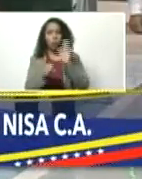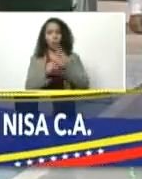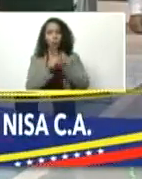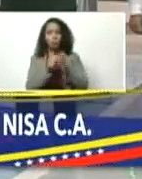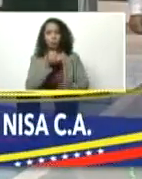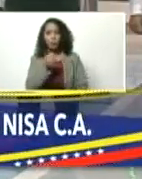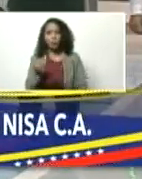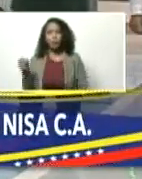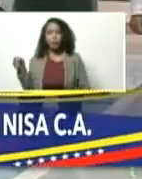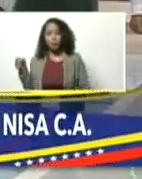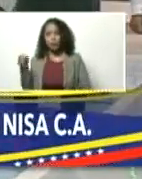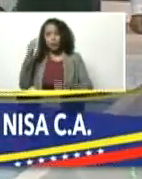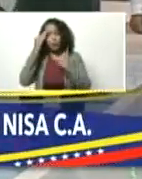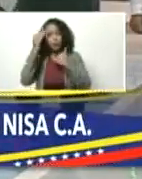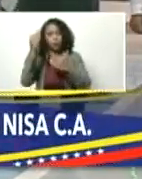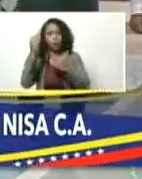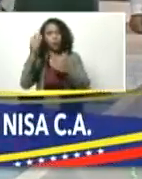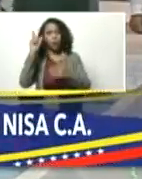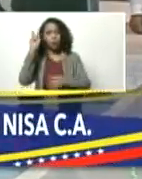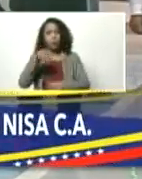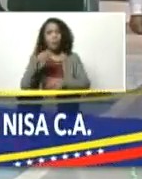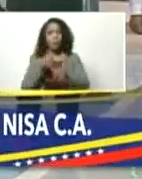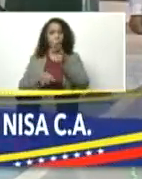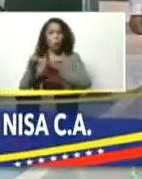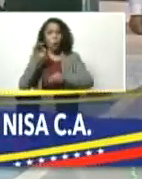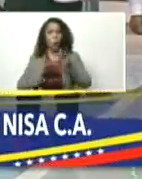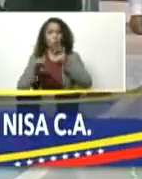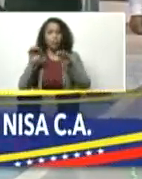palabra para que salude y para que también nos diga desde dónde estamos, nuestro